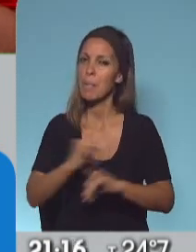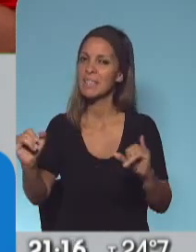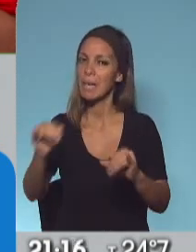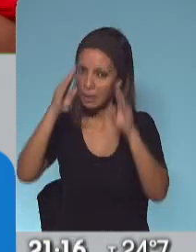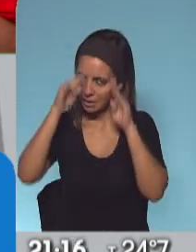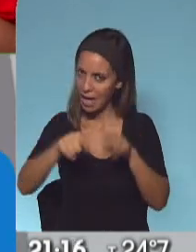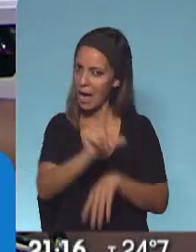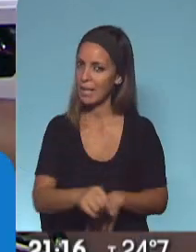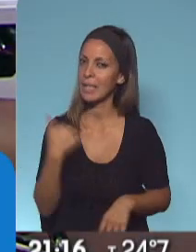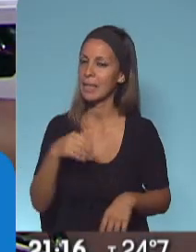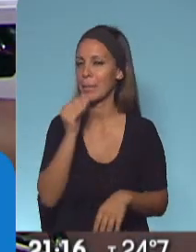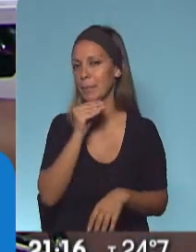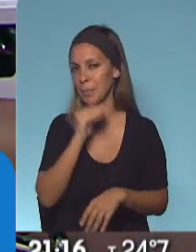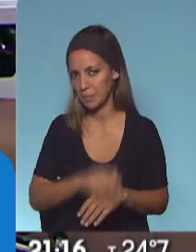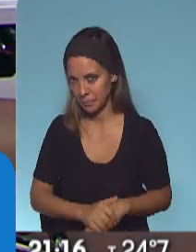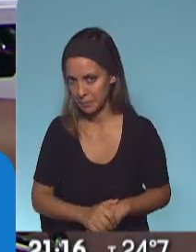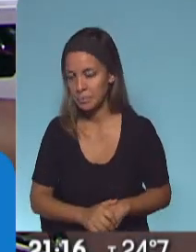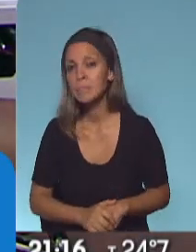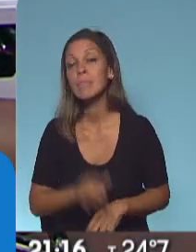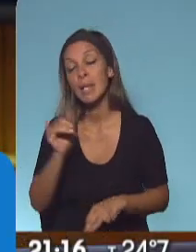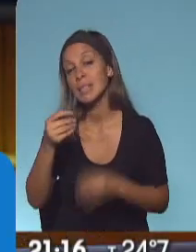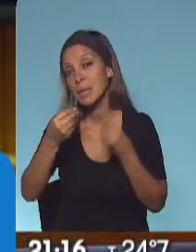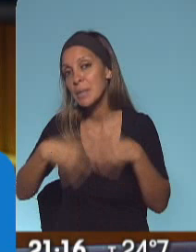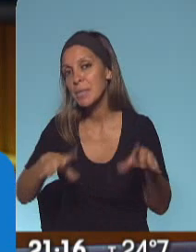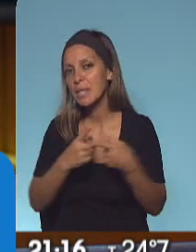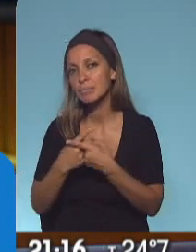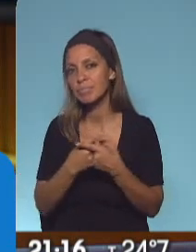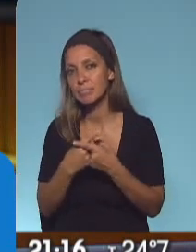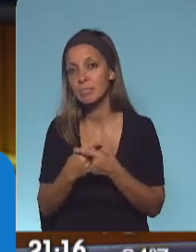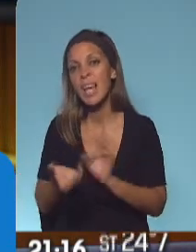nuestra coyuntura. Se empieza a ver ese debate, ¿no? Que hasta ahora quedaba más